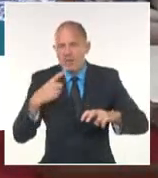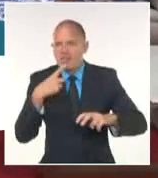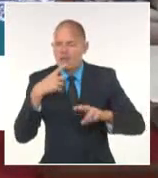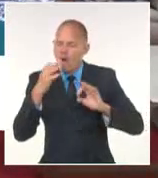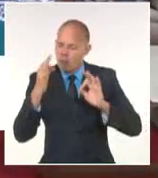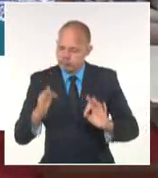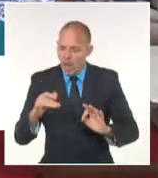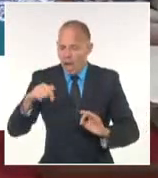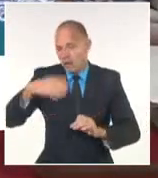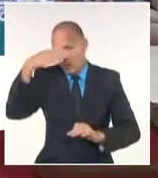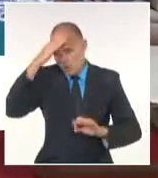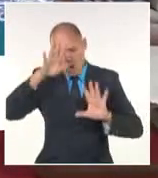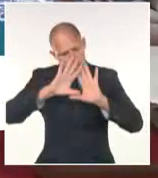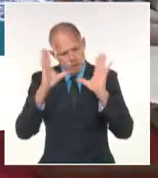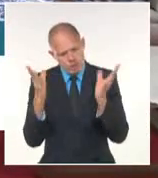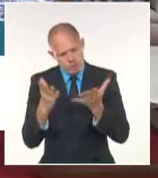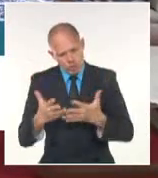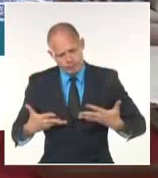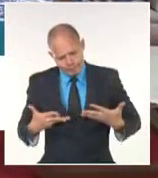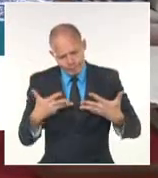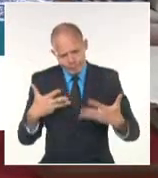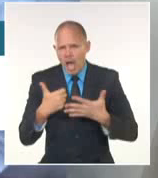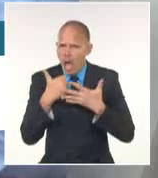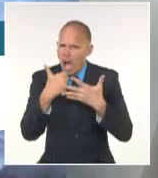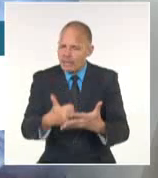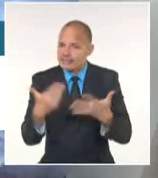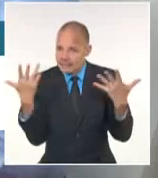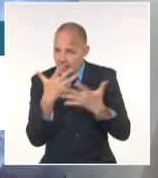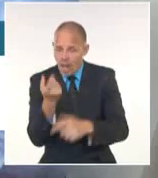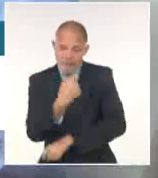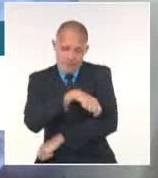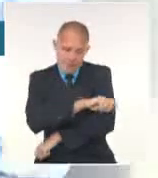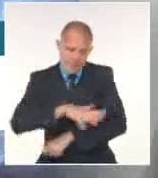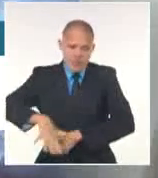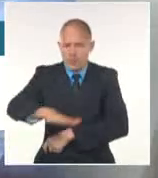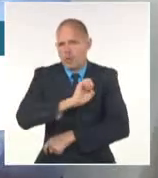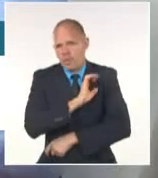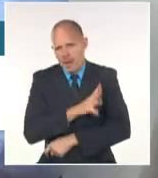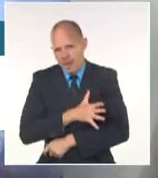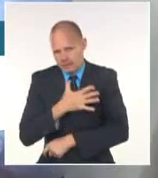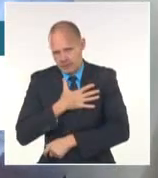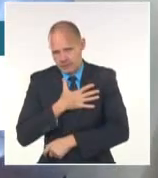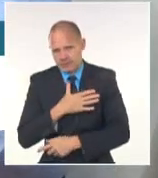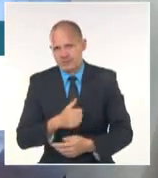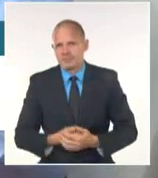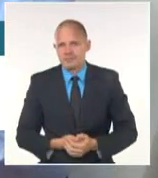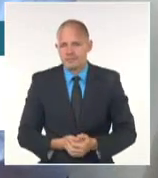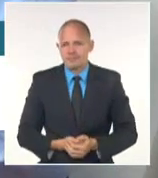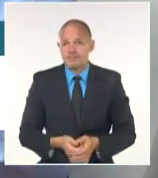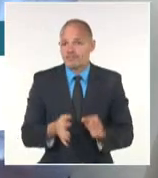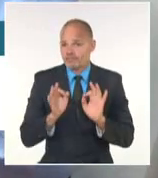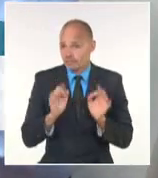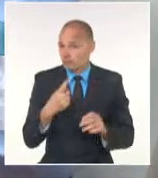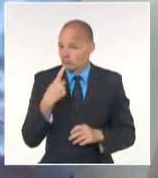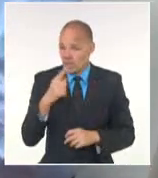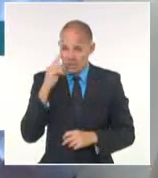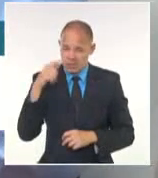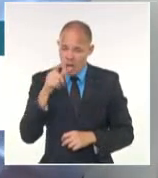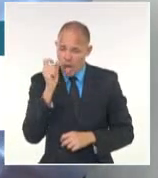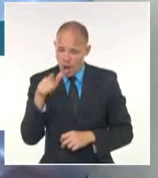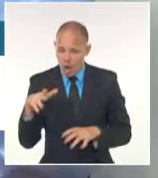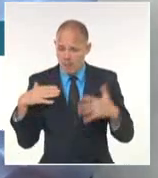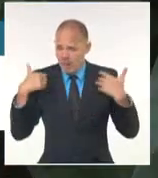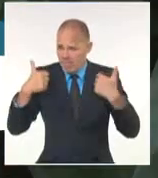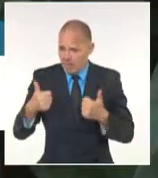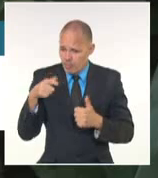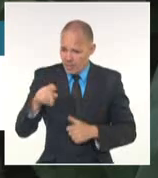la solidaridad de Cuba hacia el pueblo palestino. El mandatario reconoció el trabajo del diplomático,